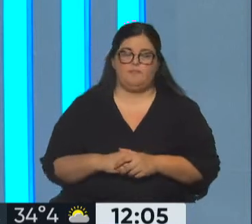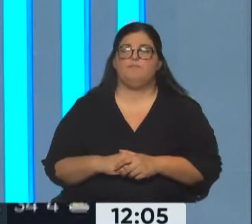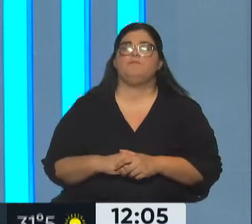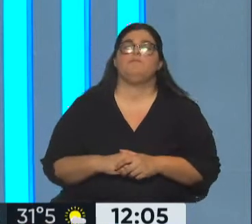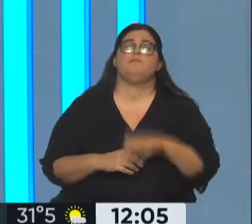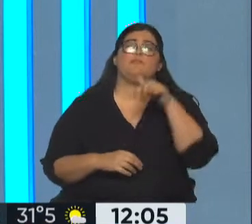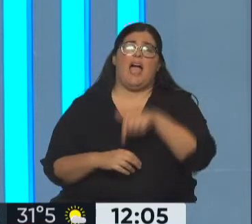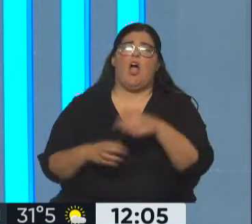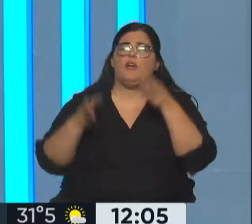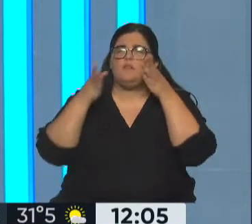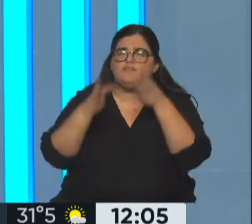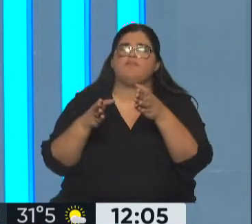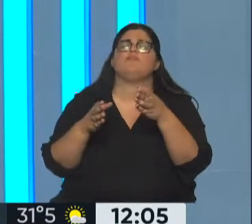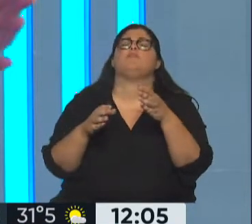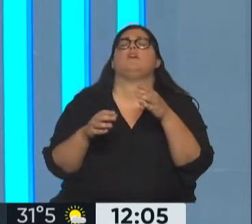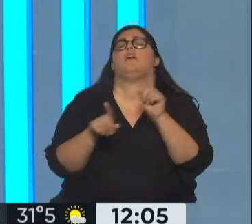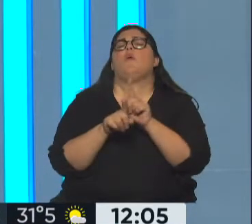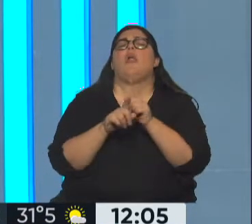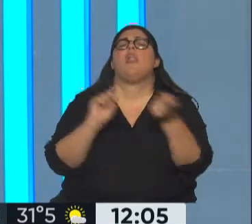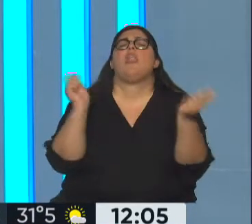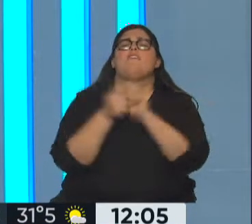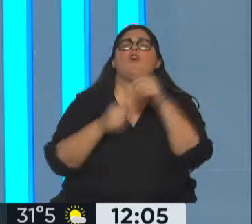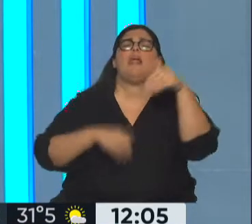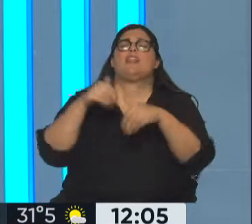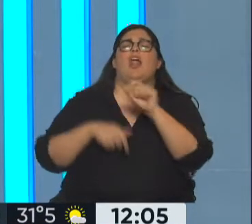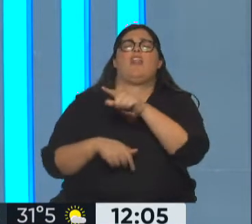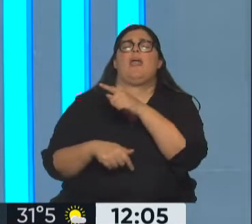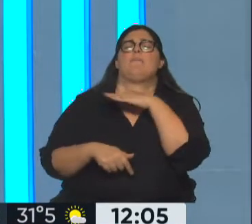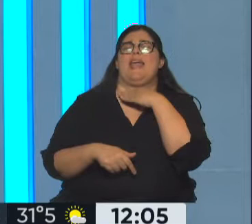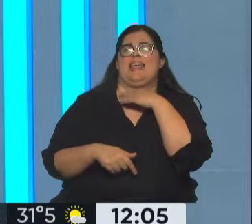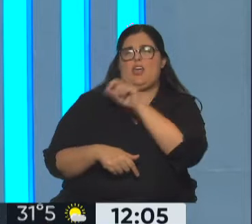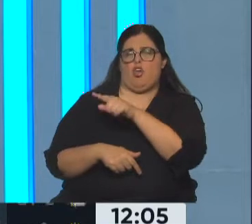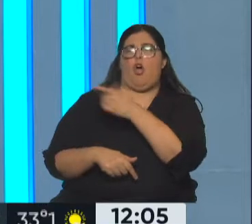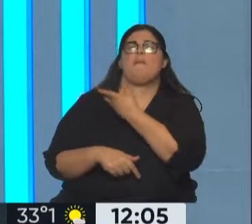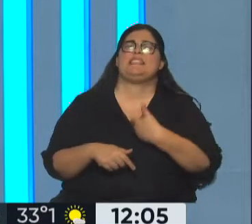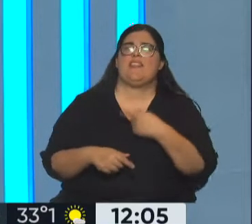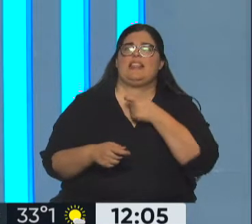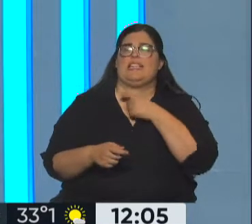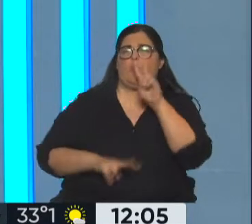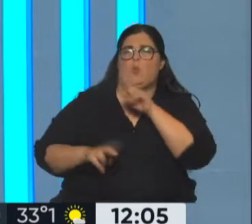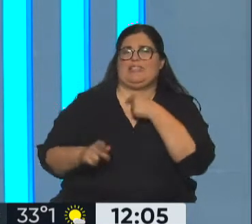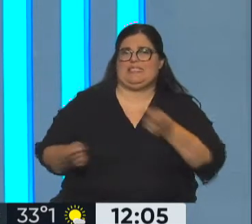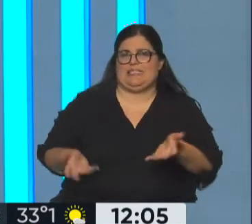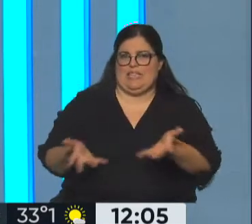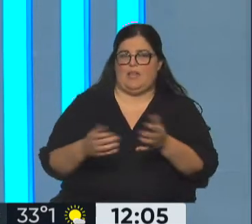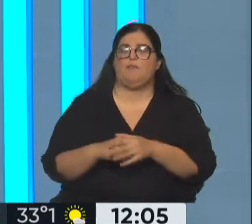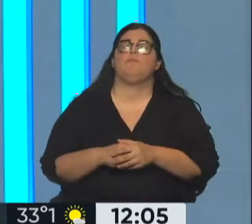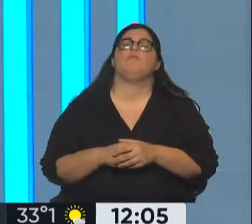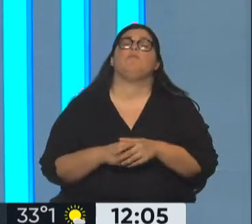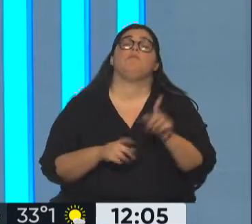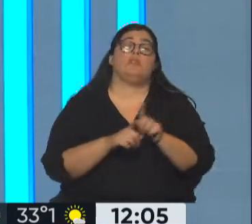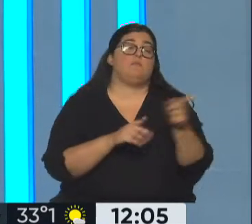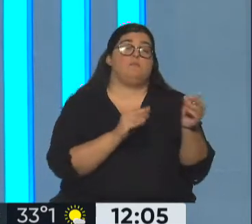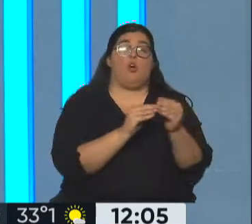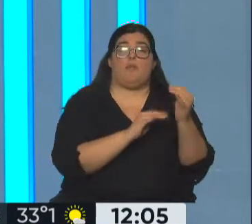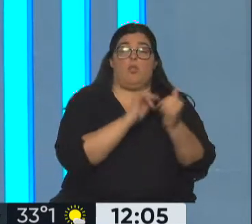Nos ocupamos ahora de la reforma electoral que impulsa el presidente de México, López Obrador. Como recién adelantaba Augusto, ha generado